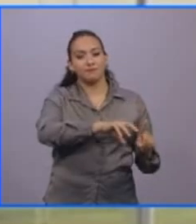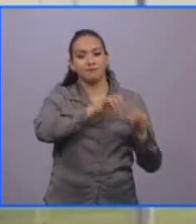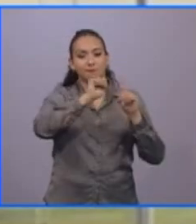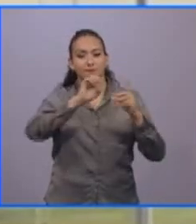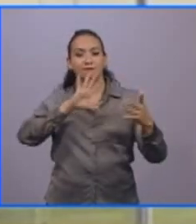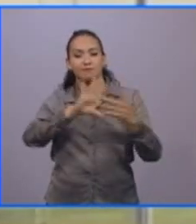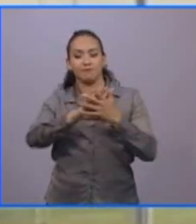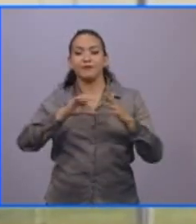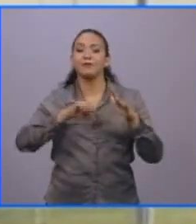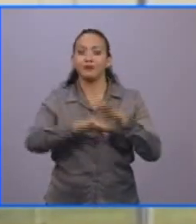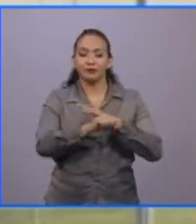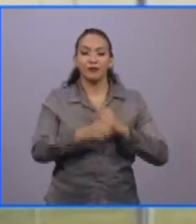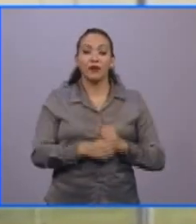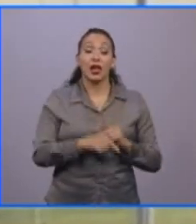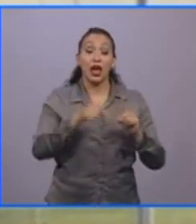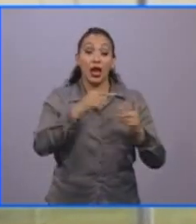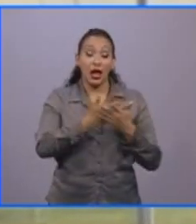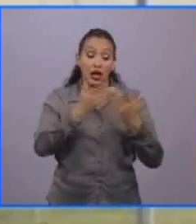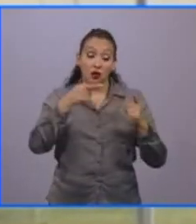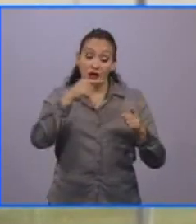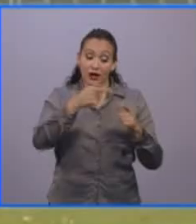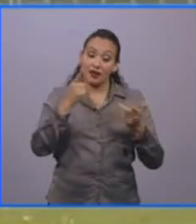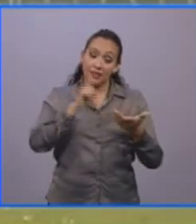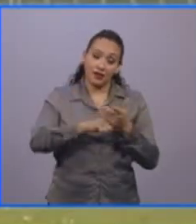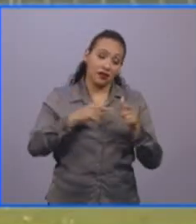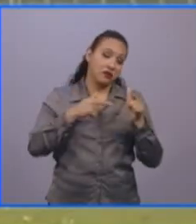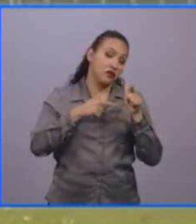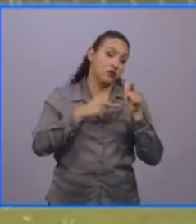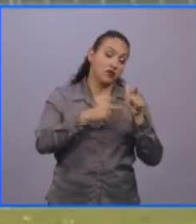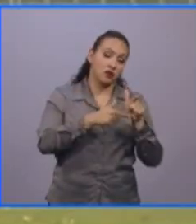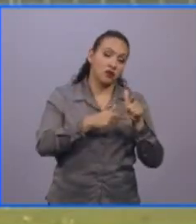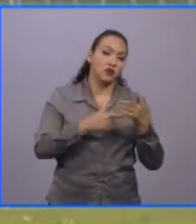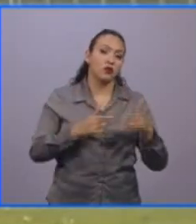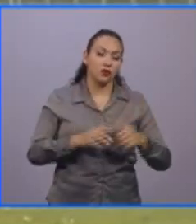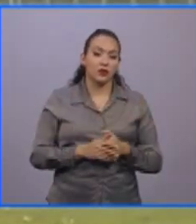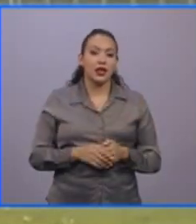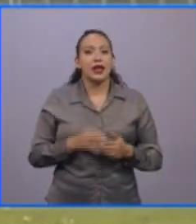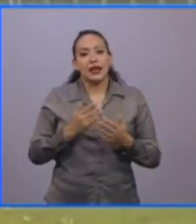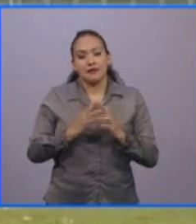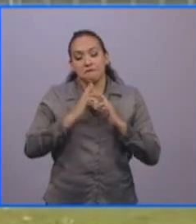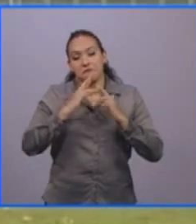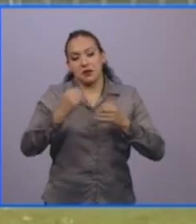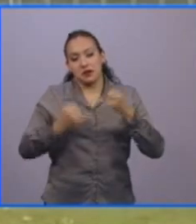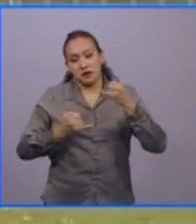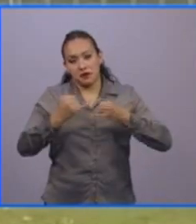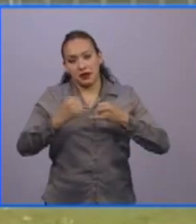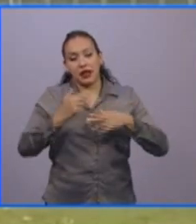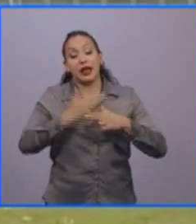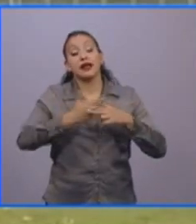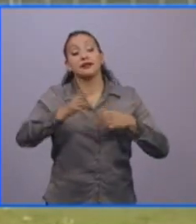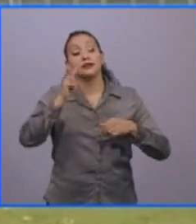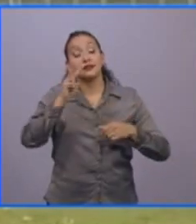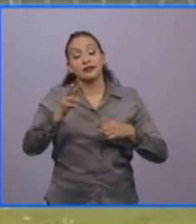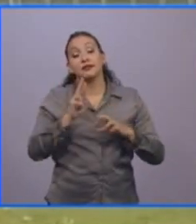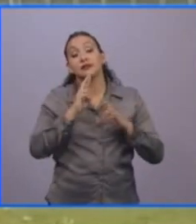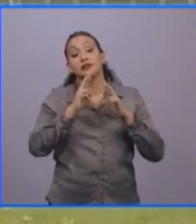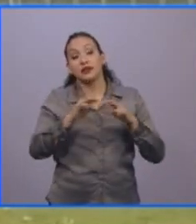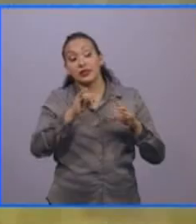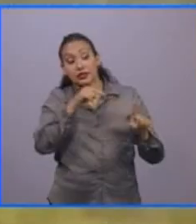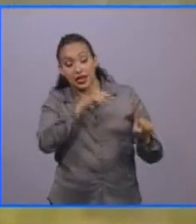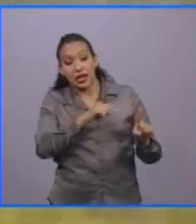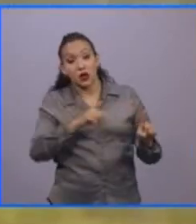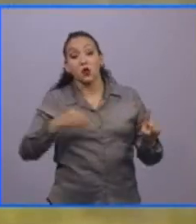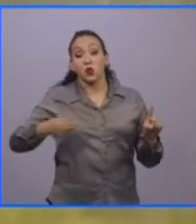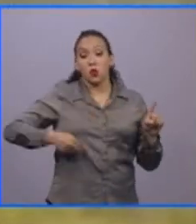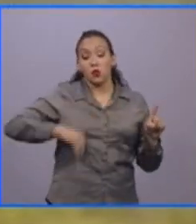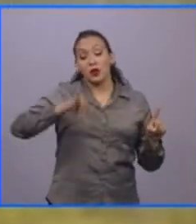Federal del Altiplano, en donde seguirá su proceso bajo prisión preventiva oficiosa hasta que se determine en definitiva si es